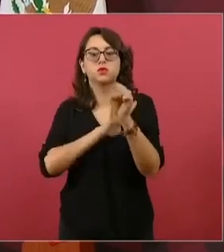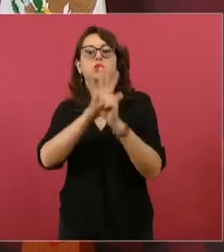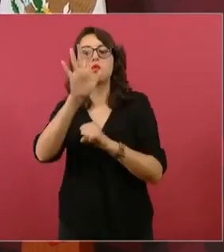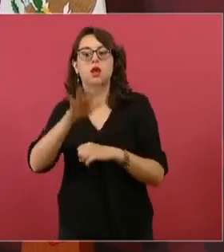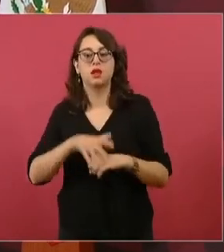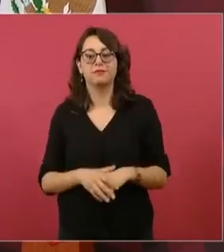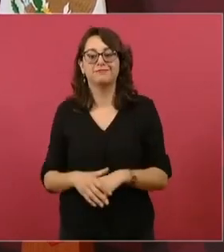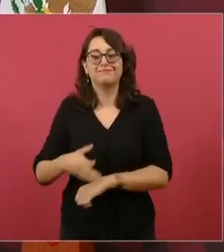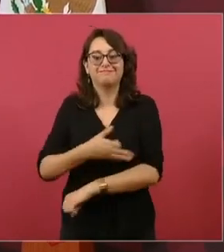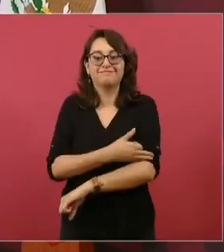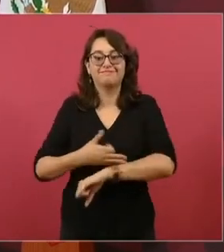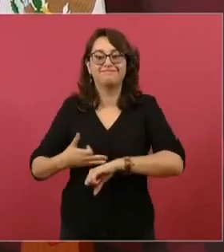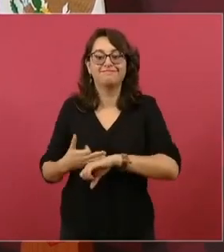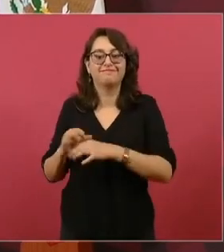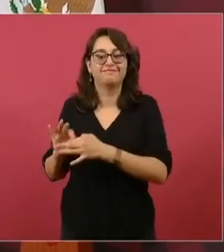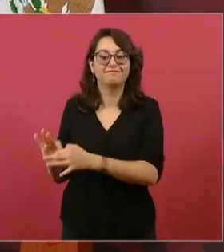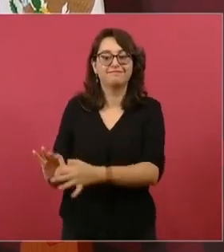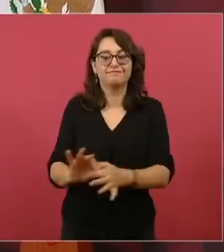están unidas,